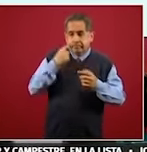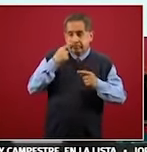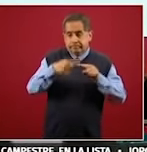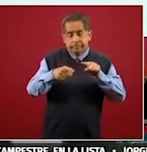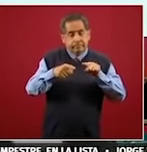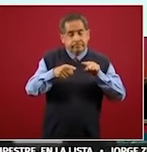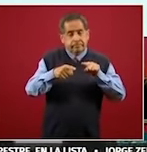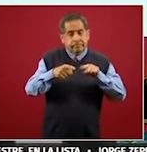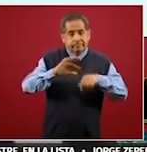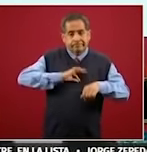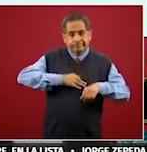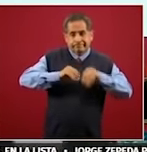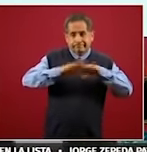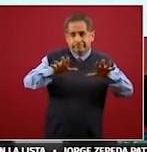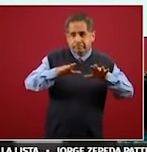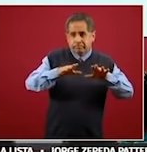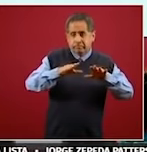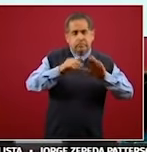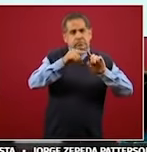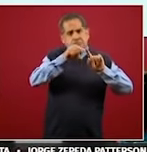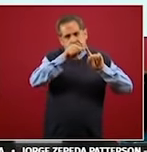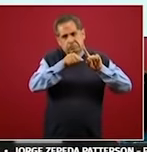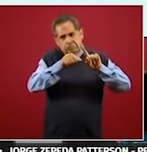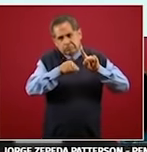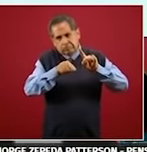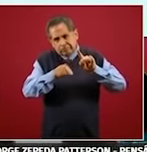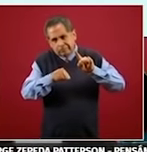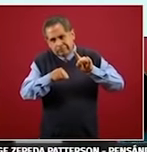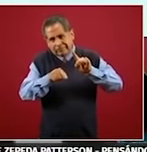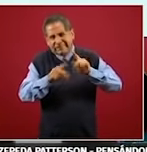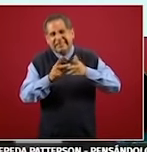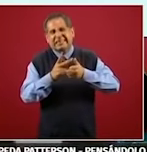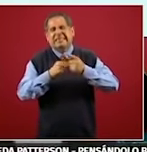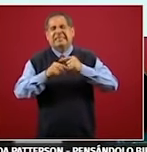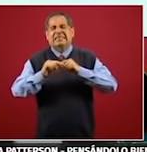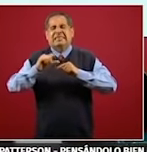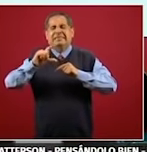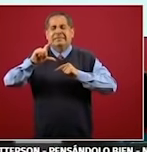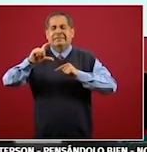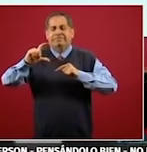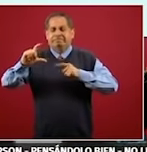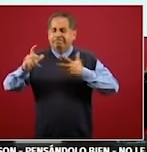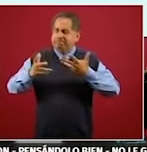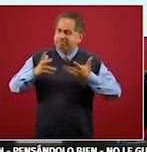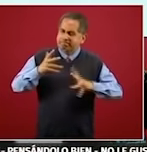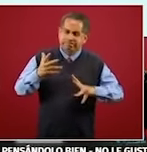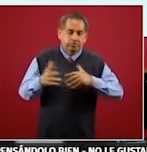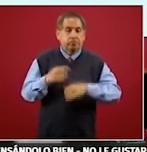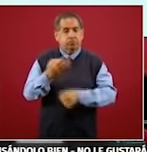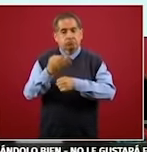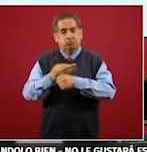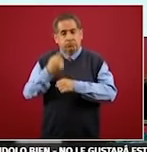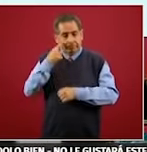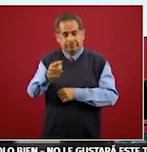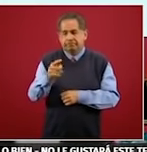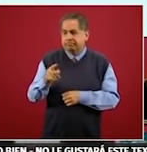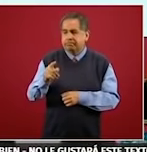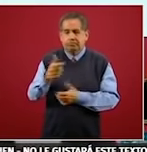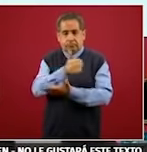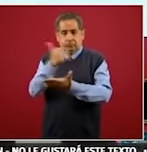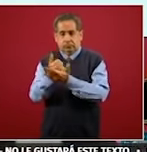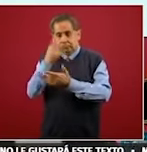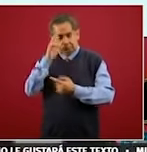de la que hemos hablado, tuvo momentos de bajada, momentos de regreso y hemos utilizado a la Ciudad de México como un modelo virtuoso,